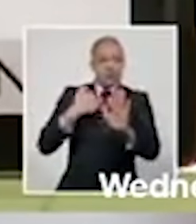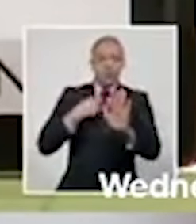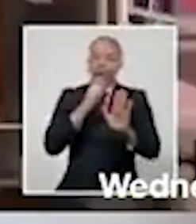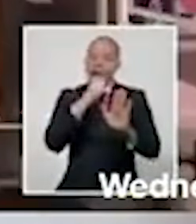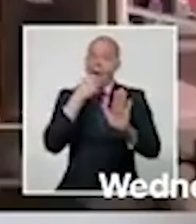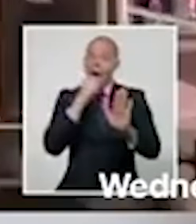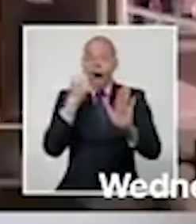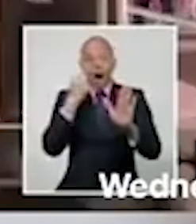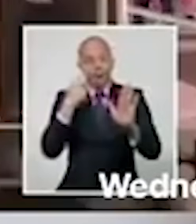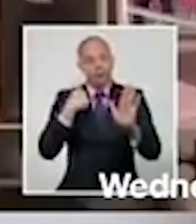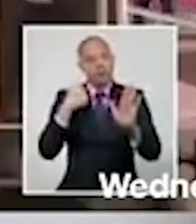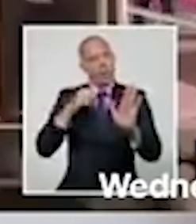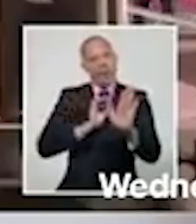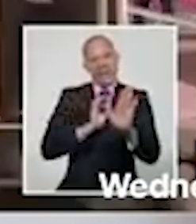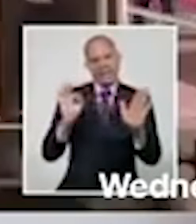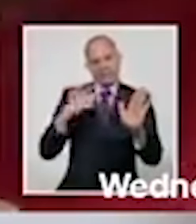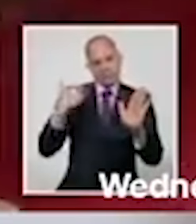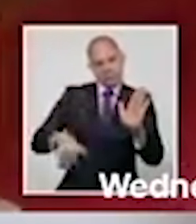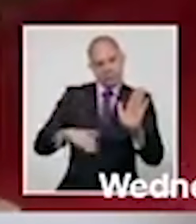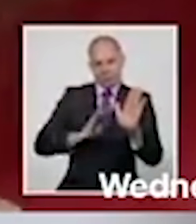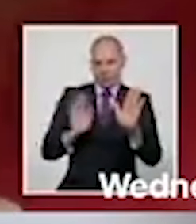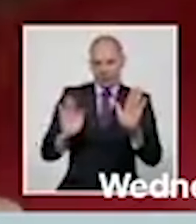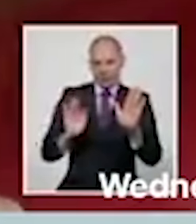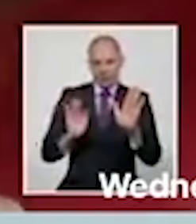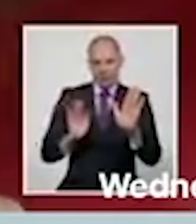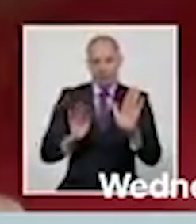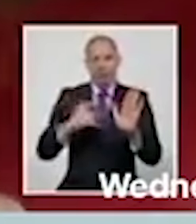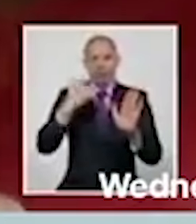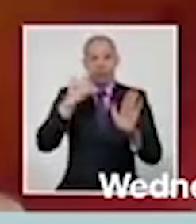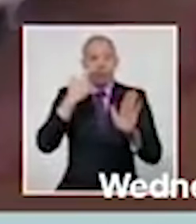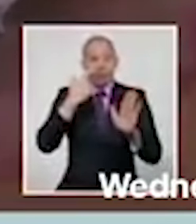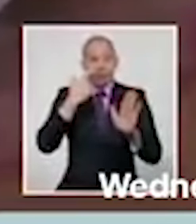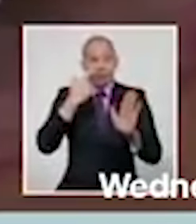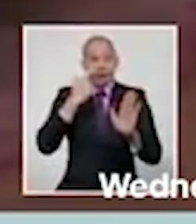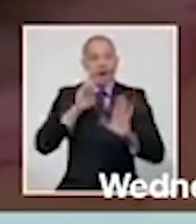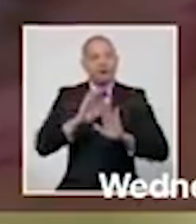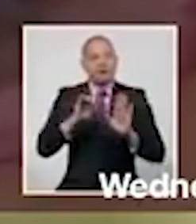podrían aumentar sus frecuencias. Sin embargo,